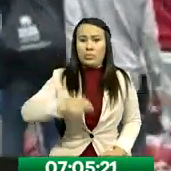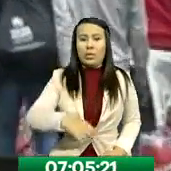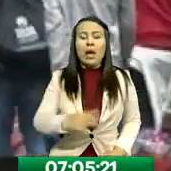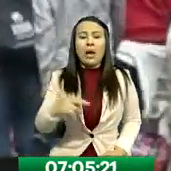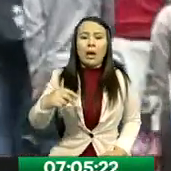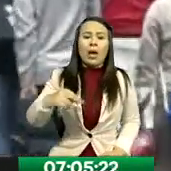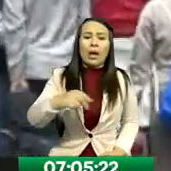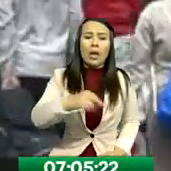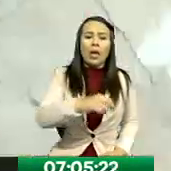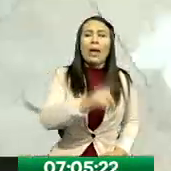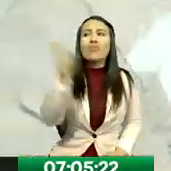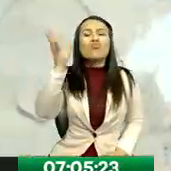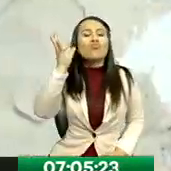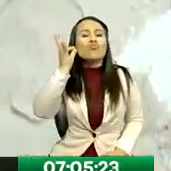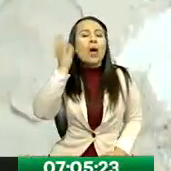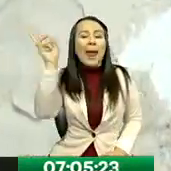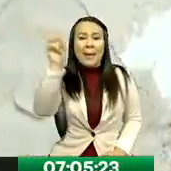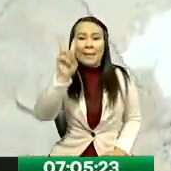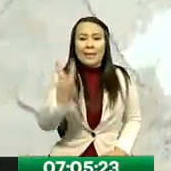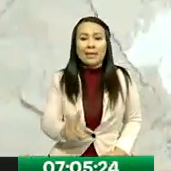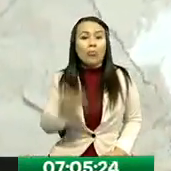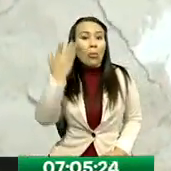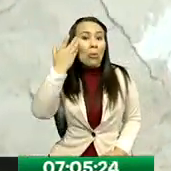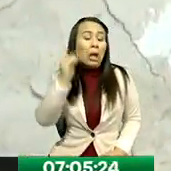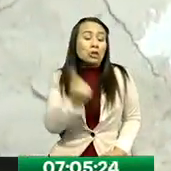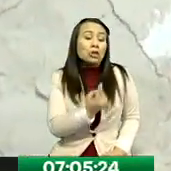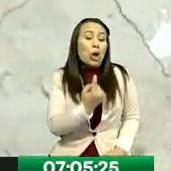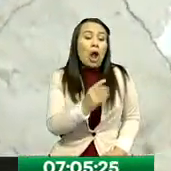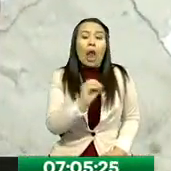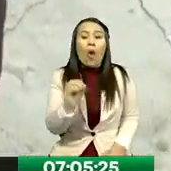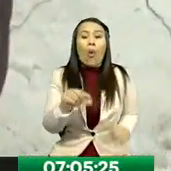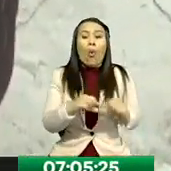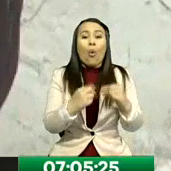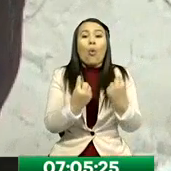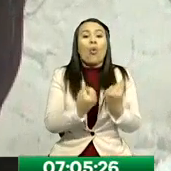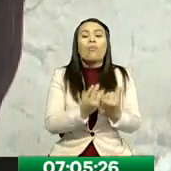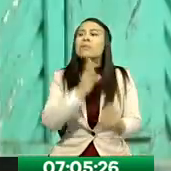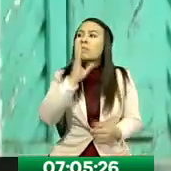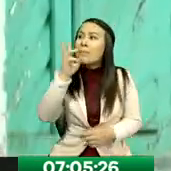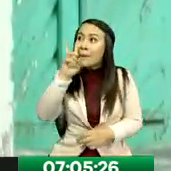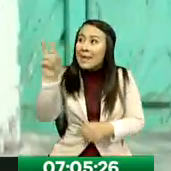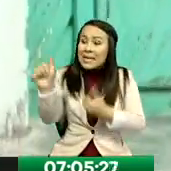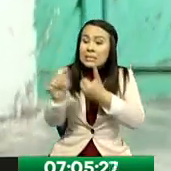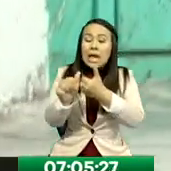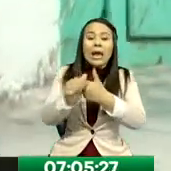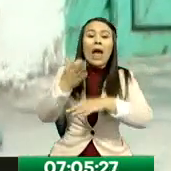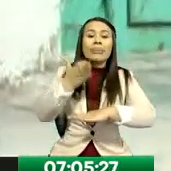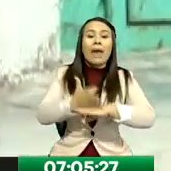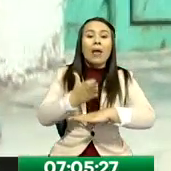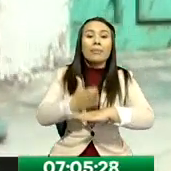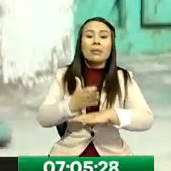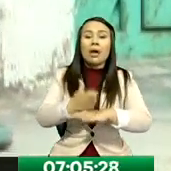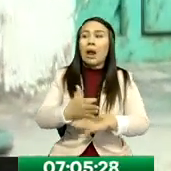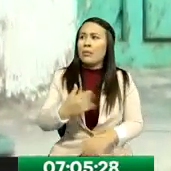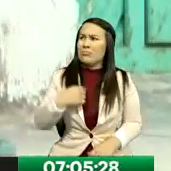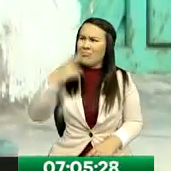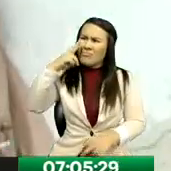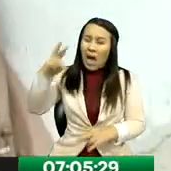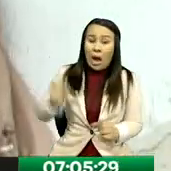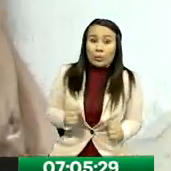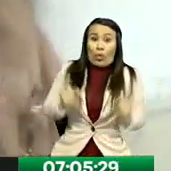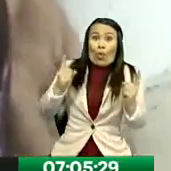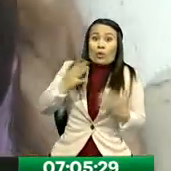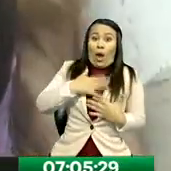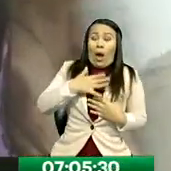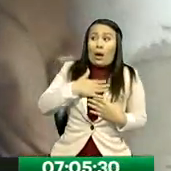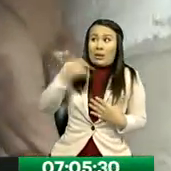por el dialecto es venezolana. No saben si llegó sola o en grupo. Se la mira siempre cerca de la terminal terrestre. Asombra con sus actitudes.